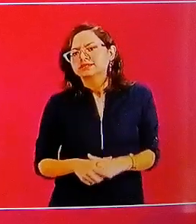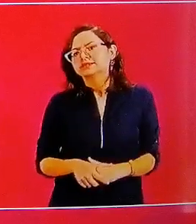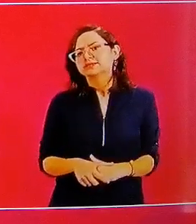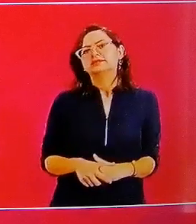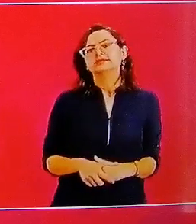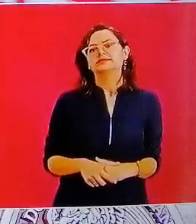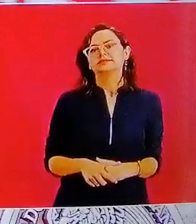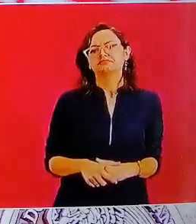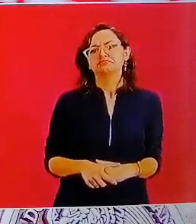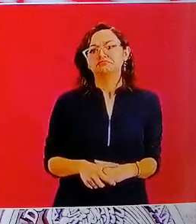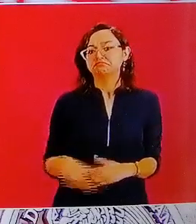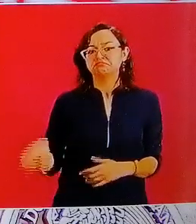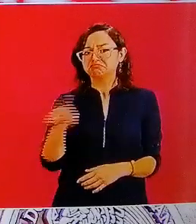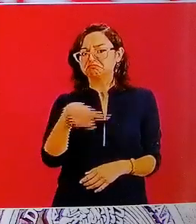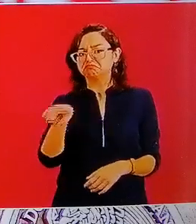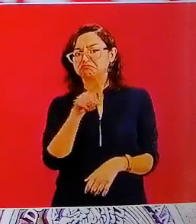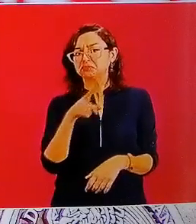¿Quién?